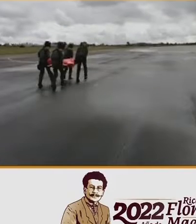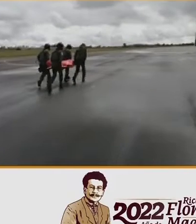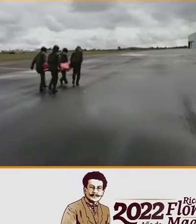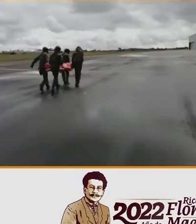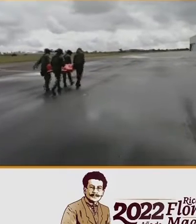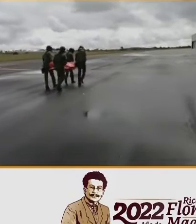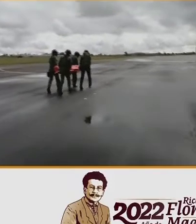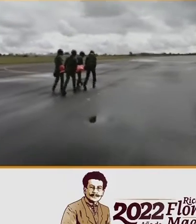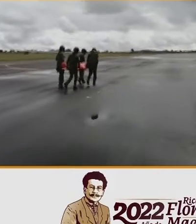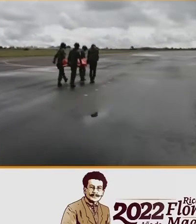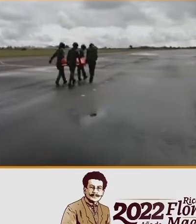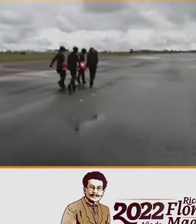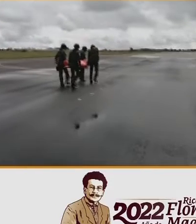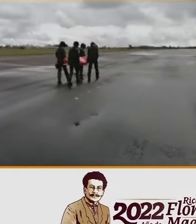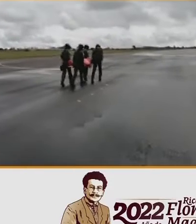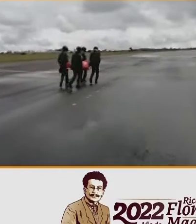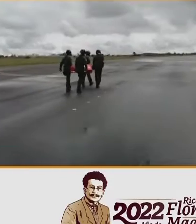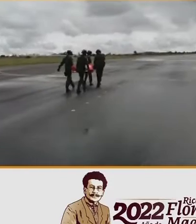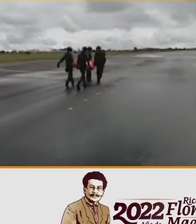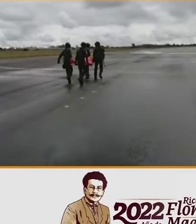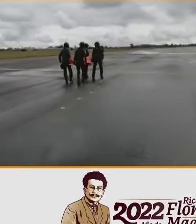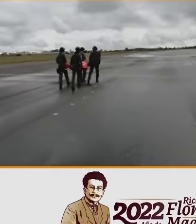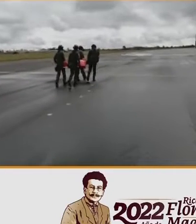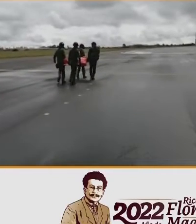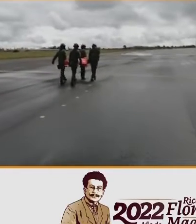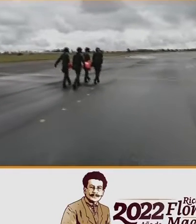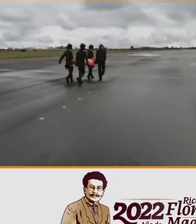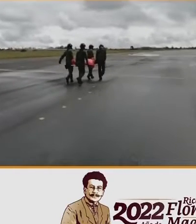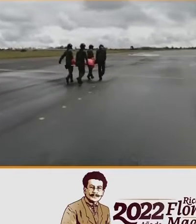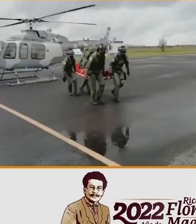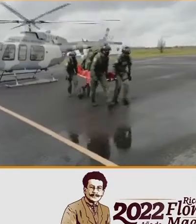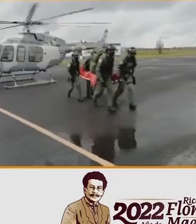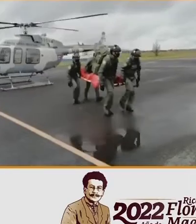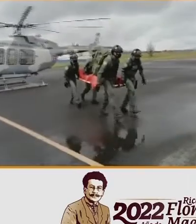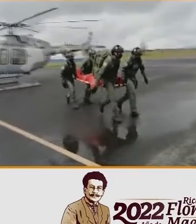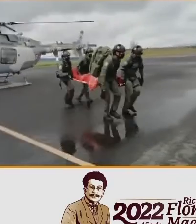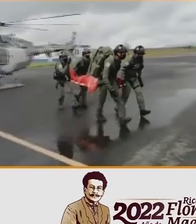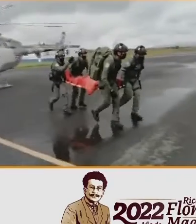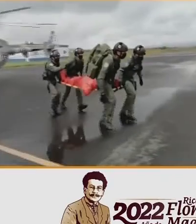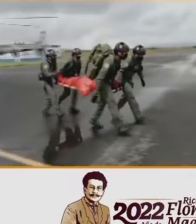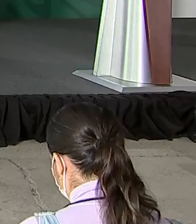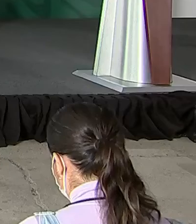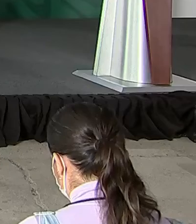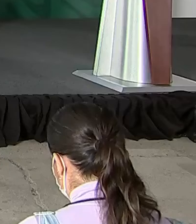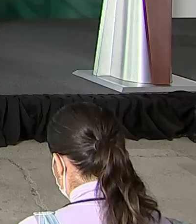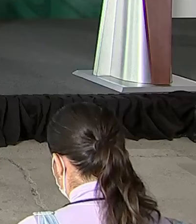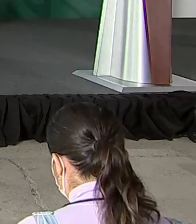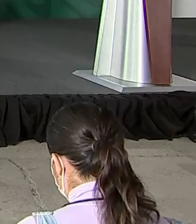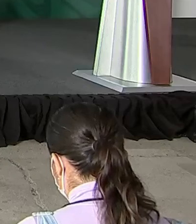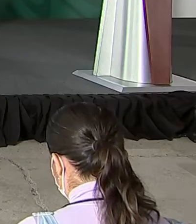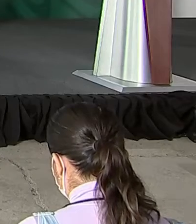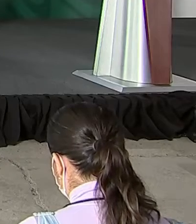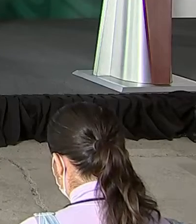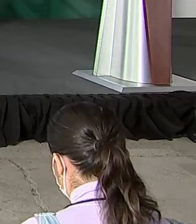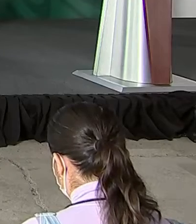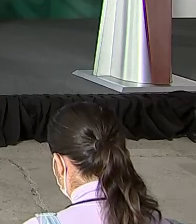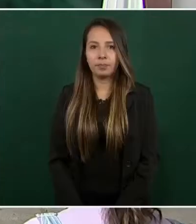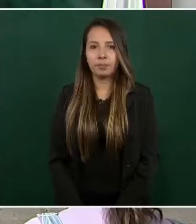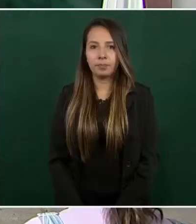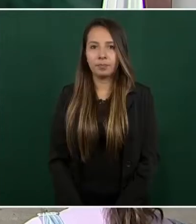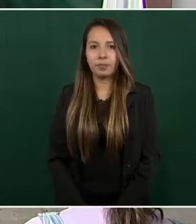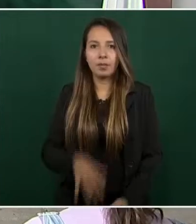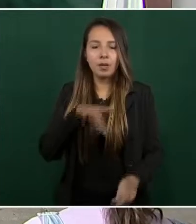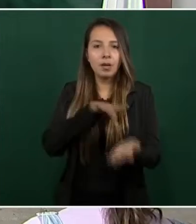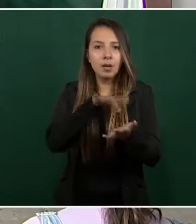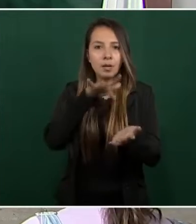rescates diversos, 7 evacuaciones médicas en la mar y se activó el sistema de búsqueda y rescate terrestre prestando apoyo y en